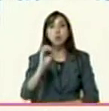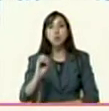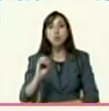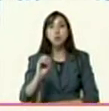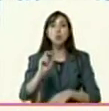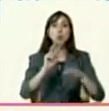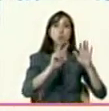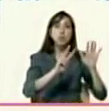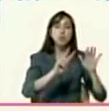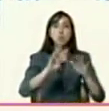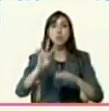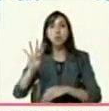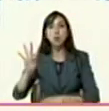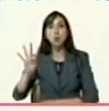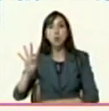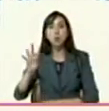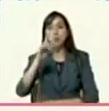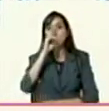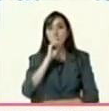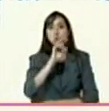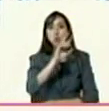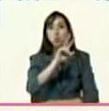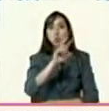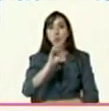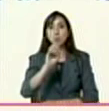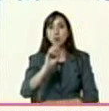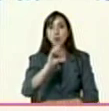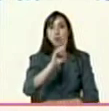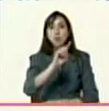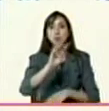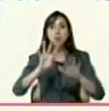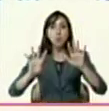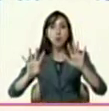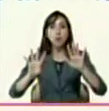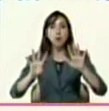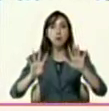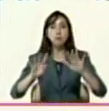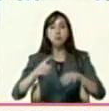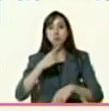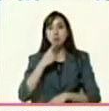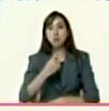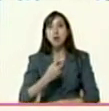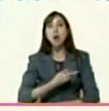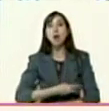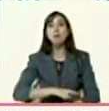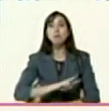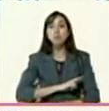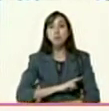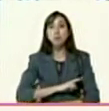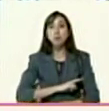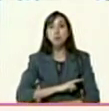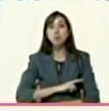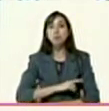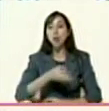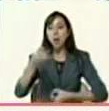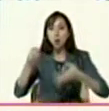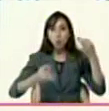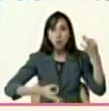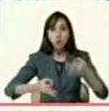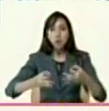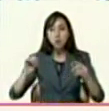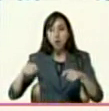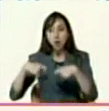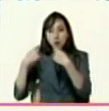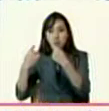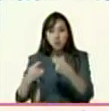de abril del 2019, declaró la nulidad absoluta y carencia de efectos jurídicos de las designaciones